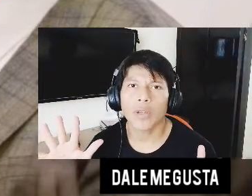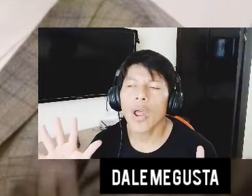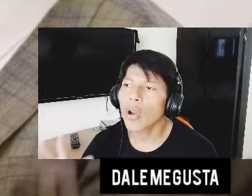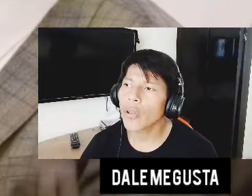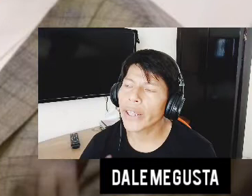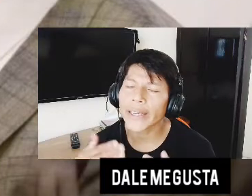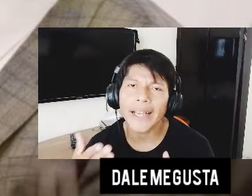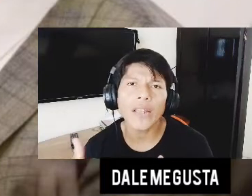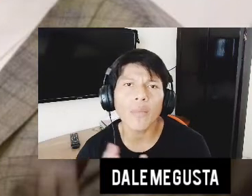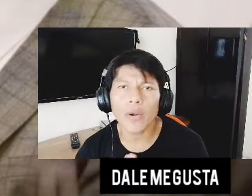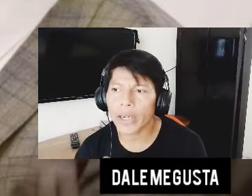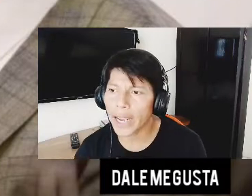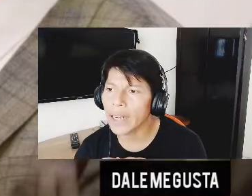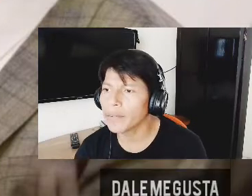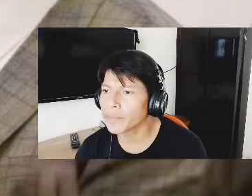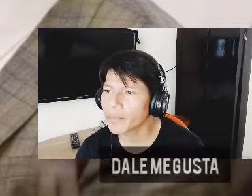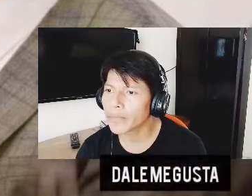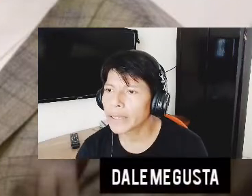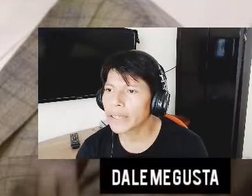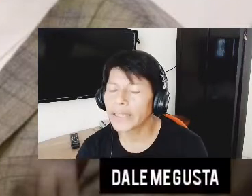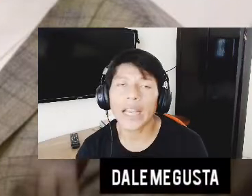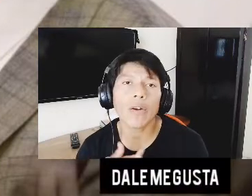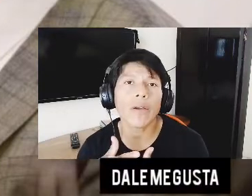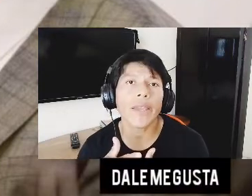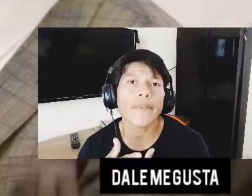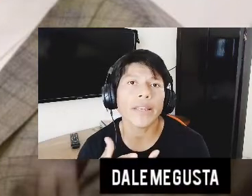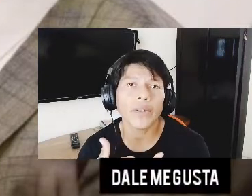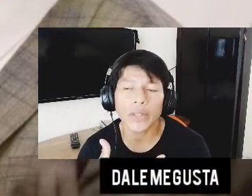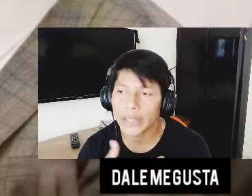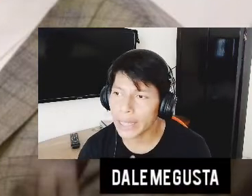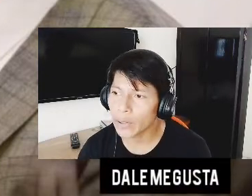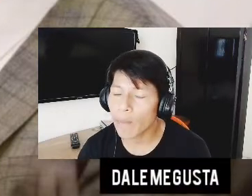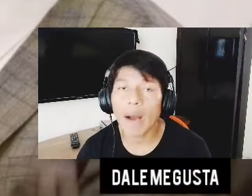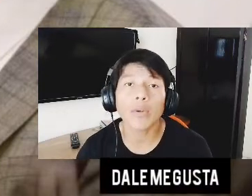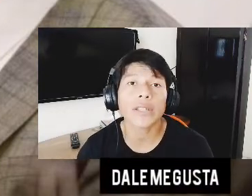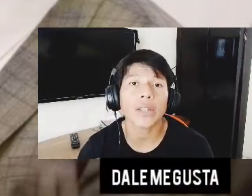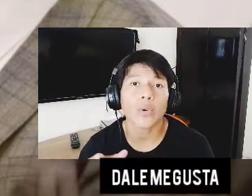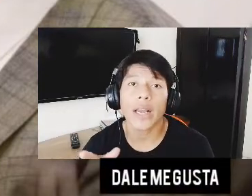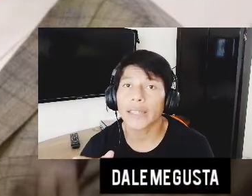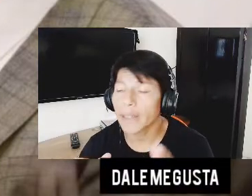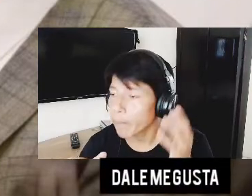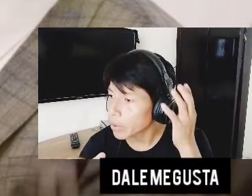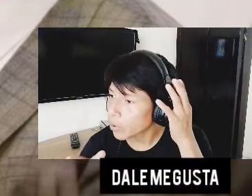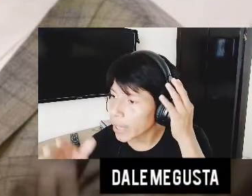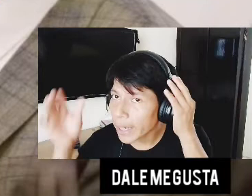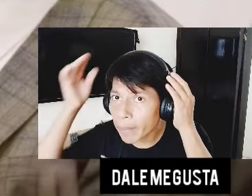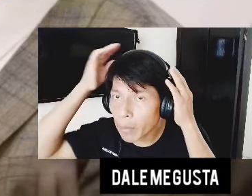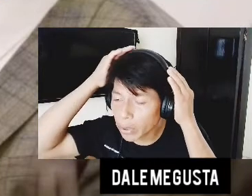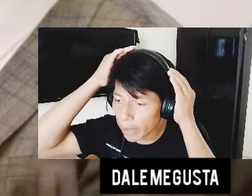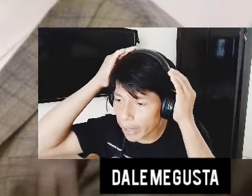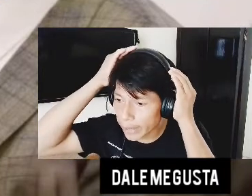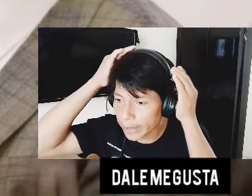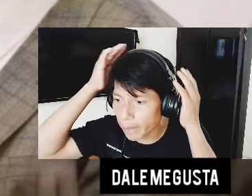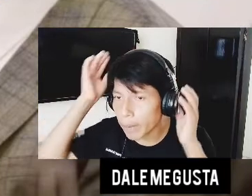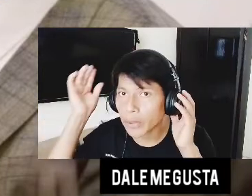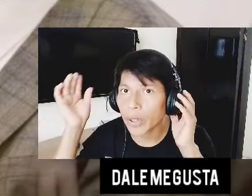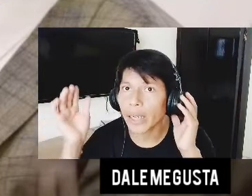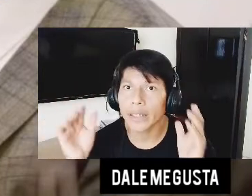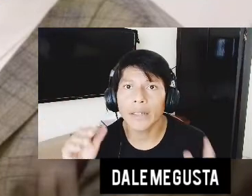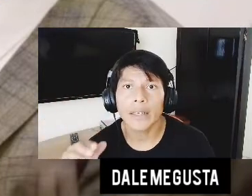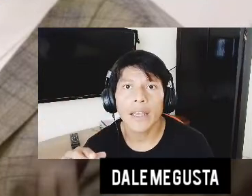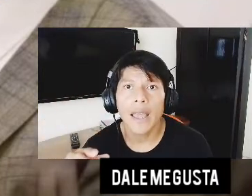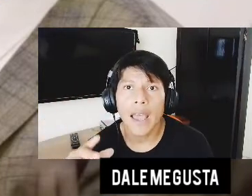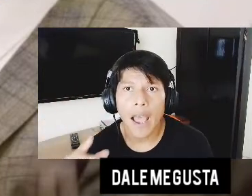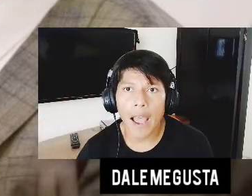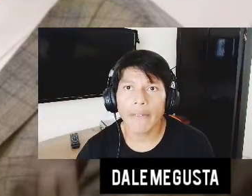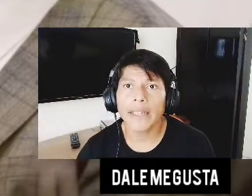claro. Lo de Ricardo Monreal ya lo había venido diciendo. Vamos a tocar este personaje, vamos a hablar de este